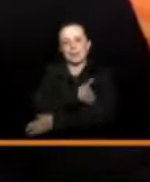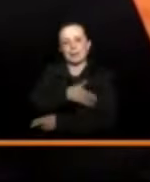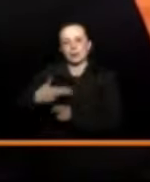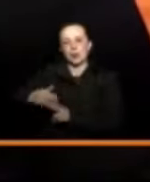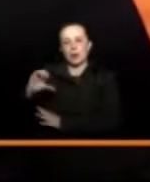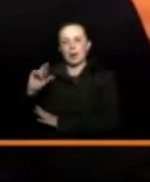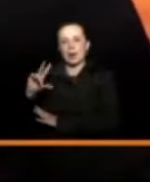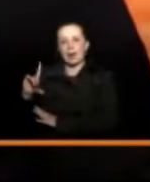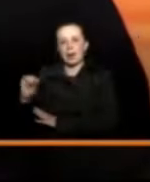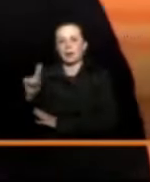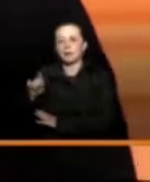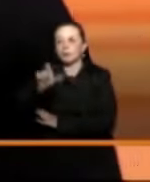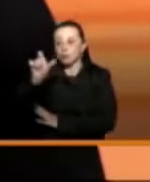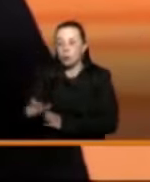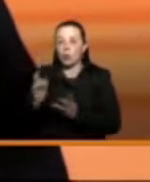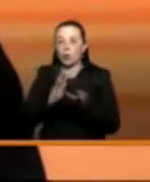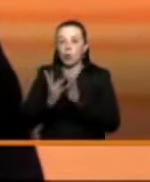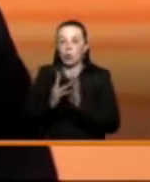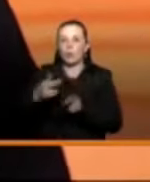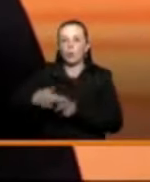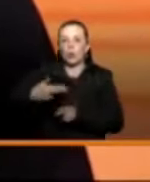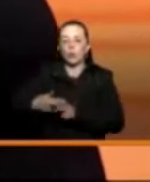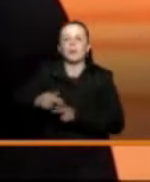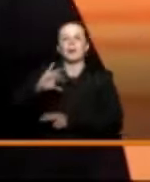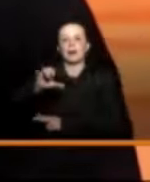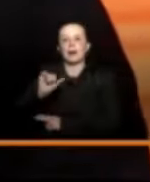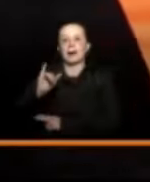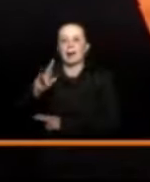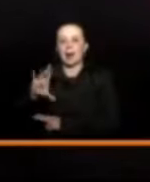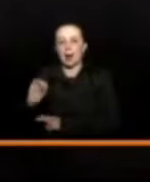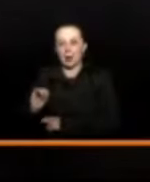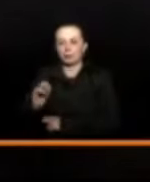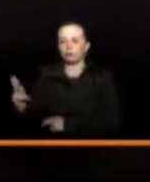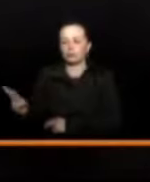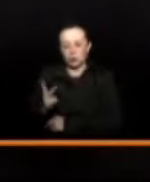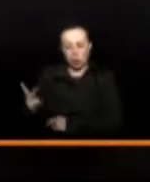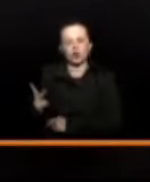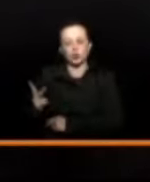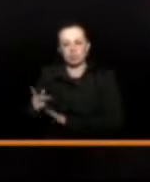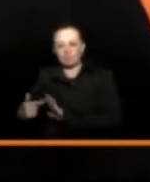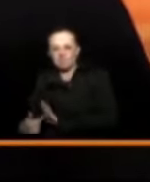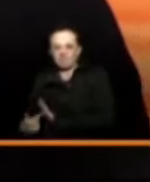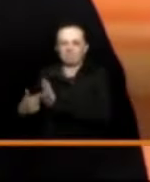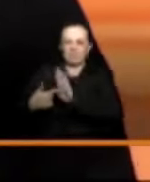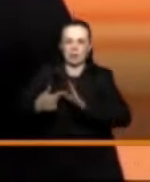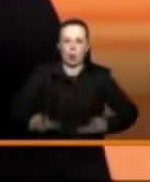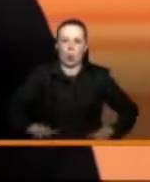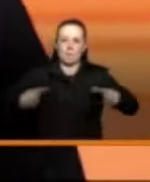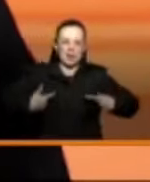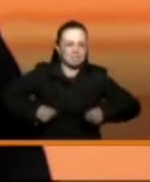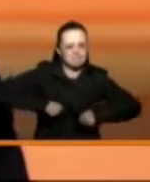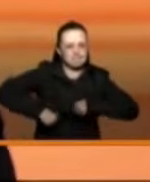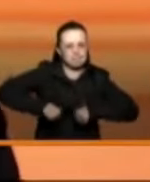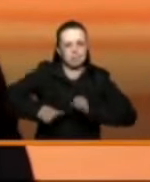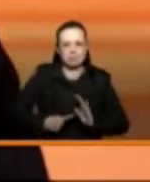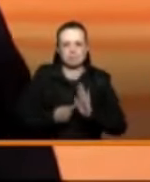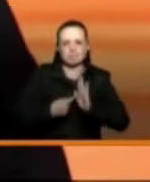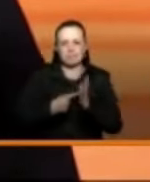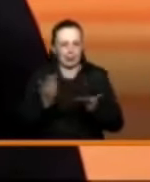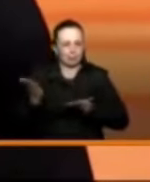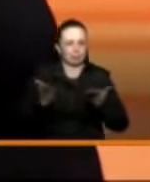y al senador Eduardo Enríquez Maya, quienes ofrecieron su vida entera al